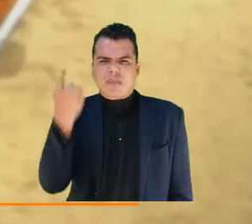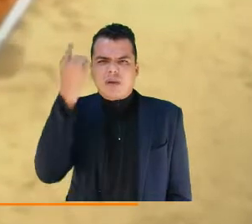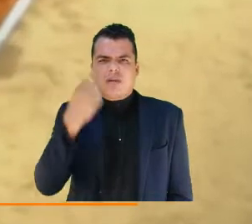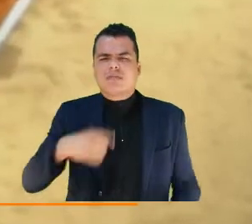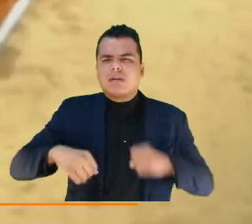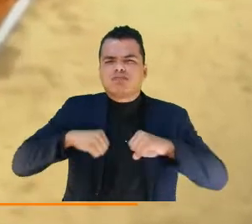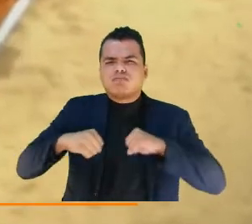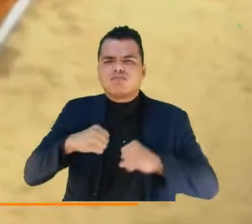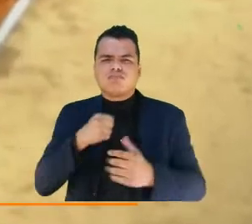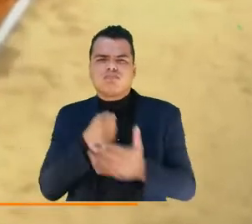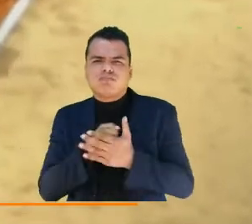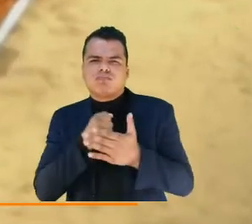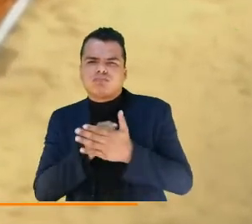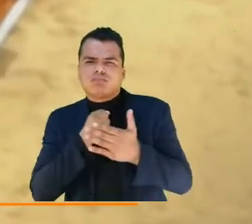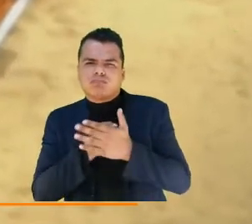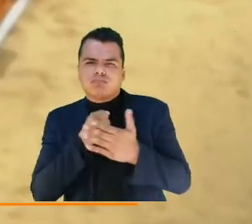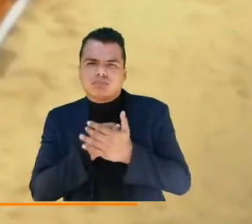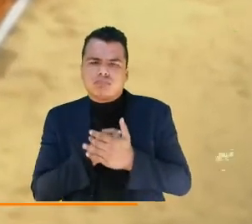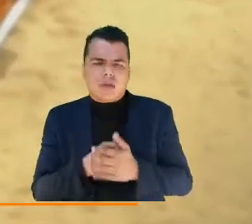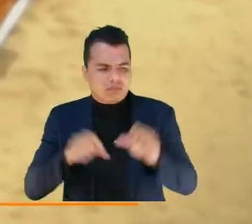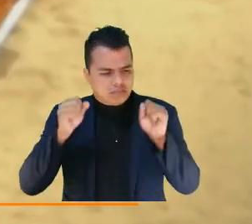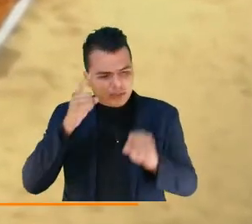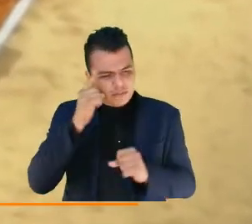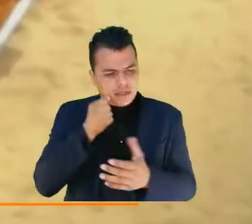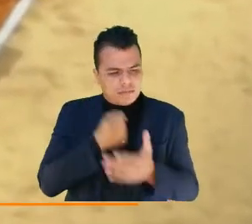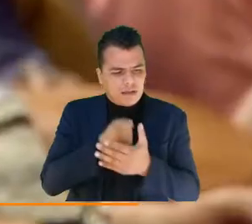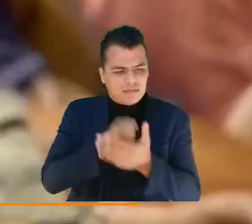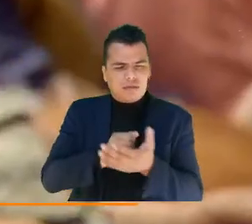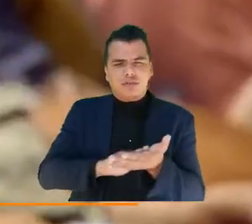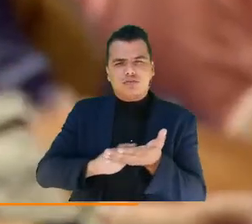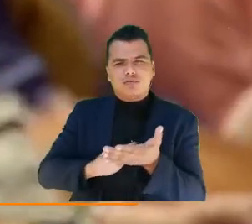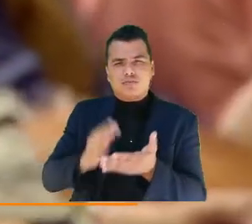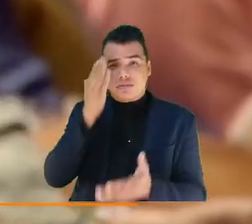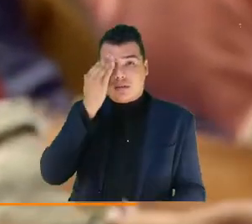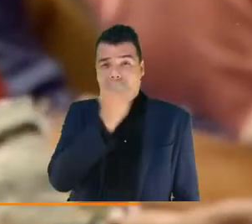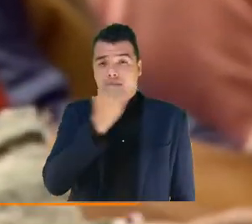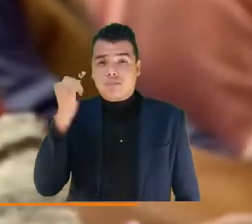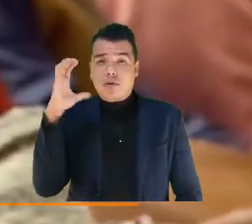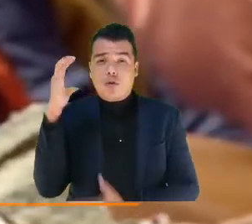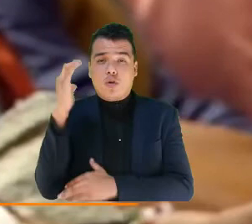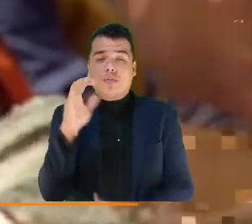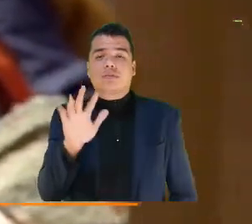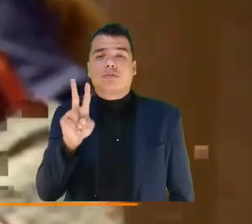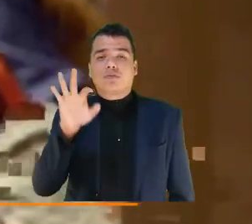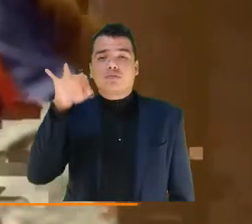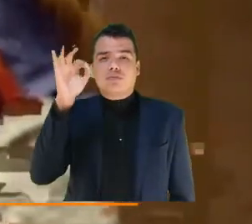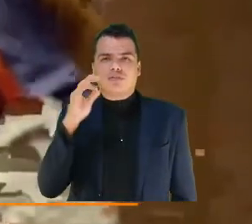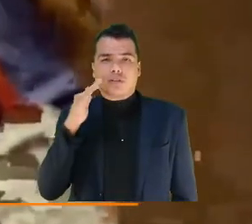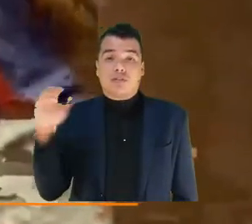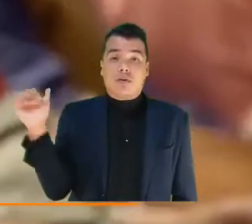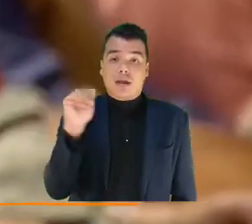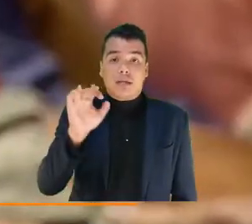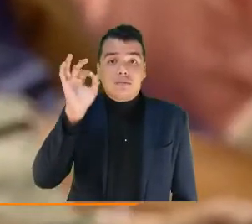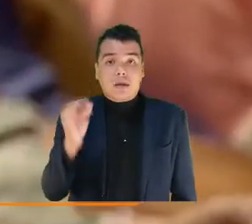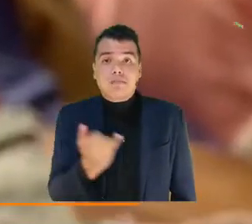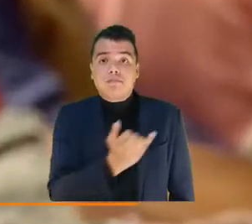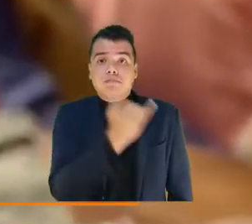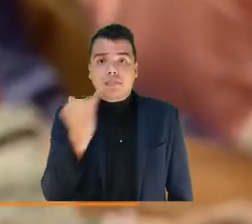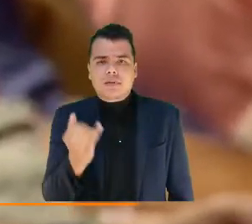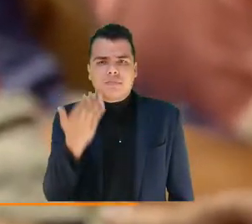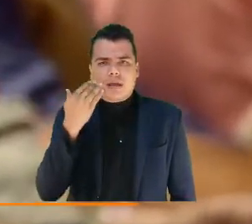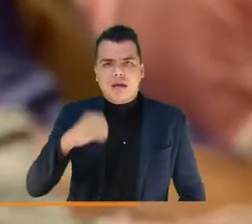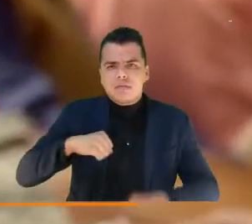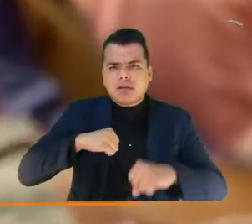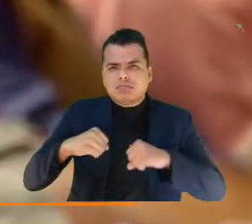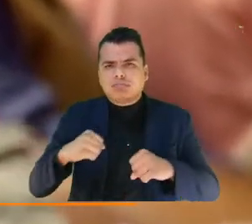abajo, desde la raíz. Este país, el 52% es la población, somos mujeres. Si las mujeres